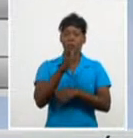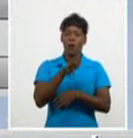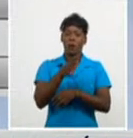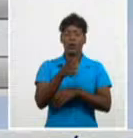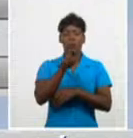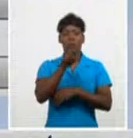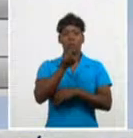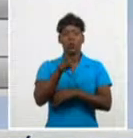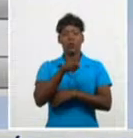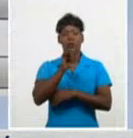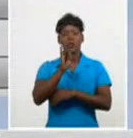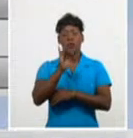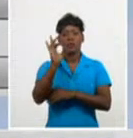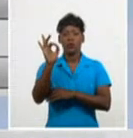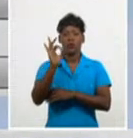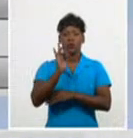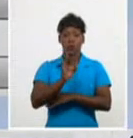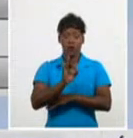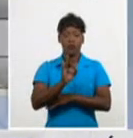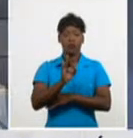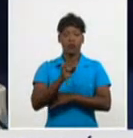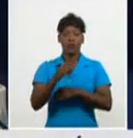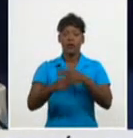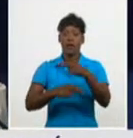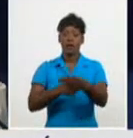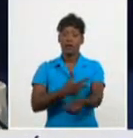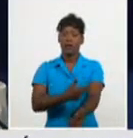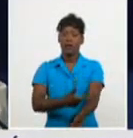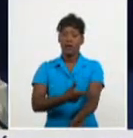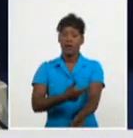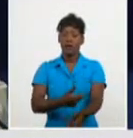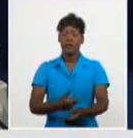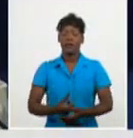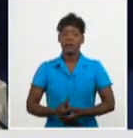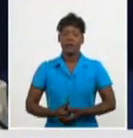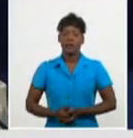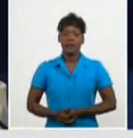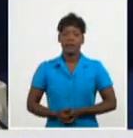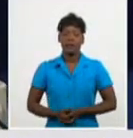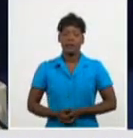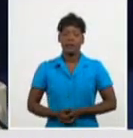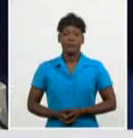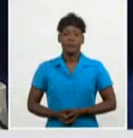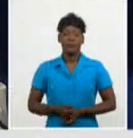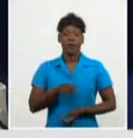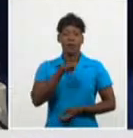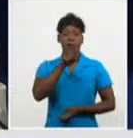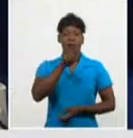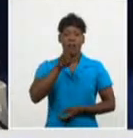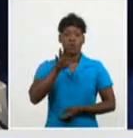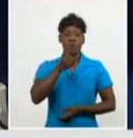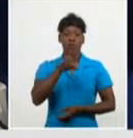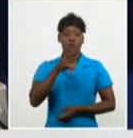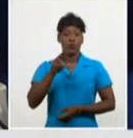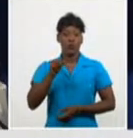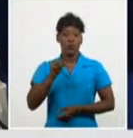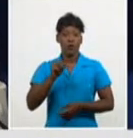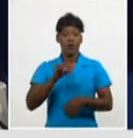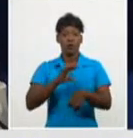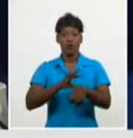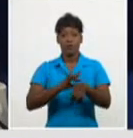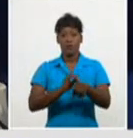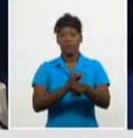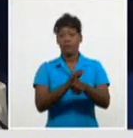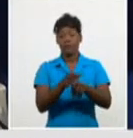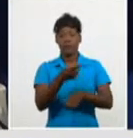1,7% de todas las muestras analizadas. Los 14 casos confirmados en el día de ayer, los 14